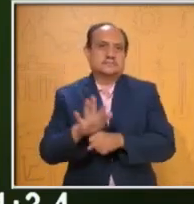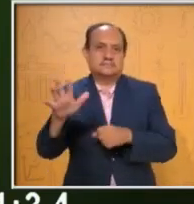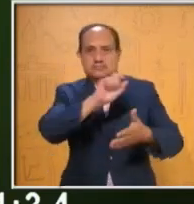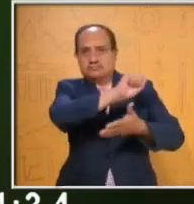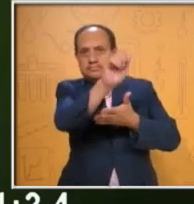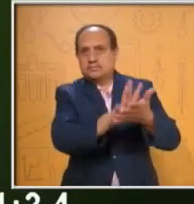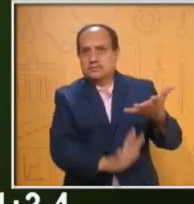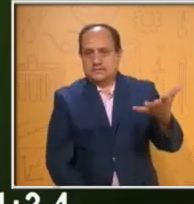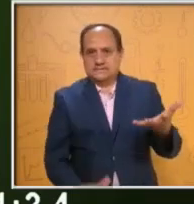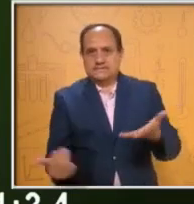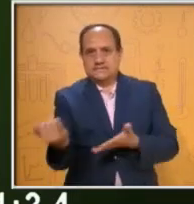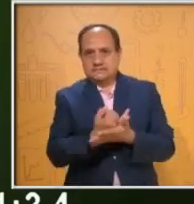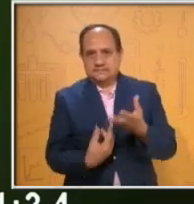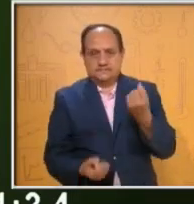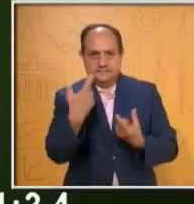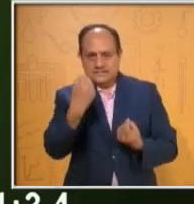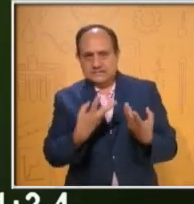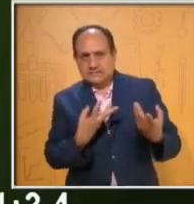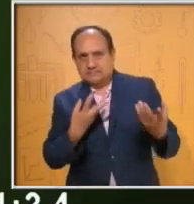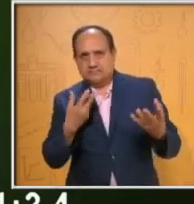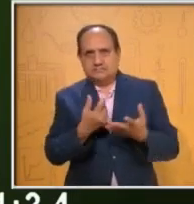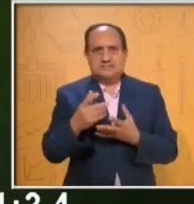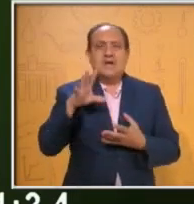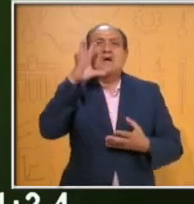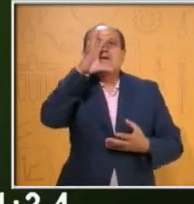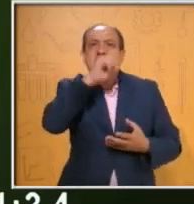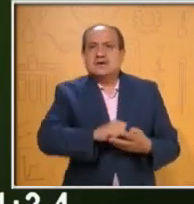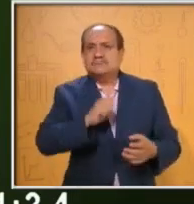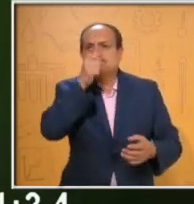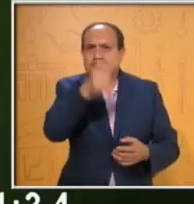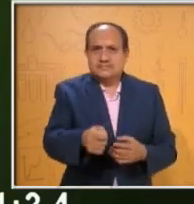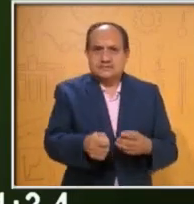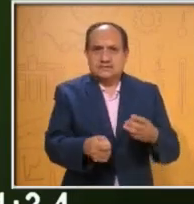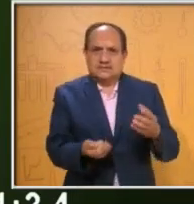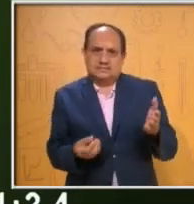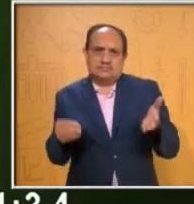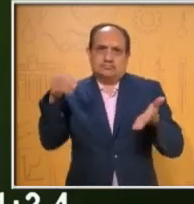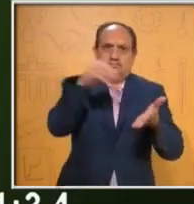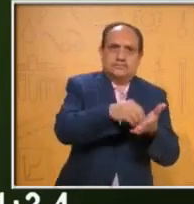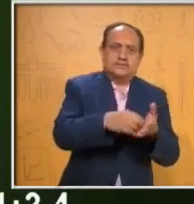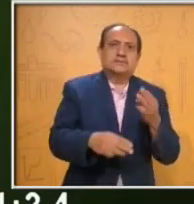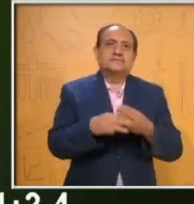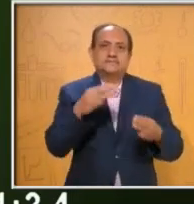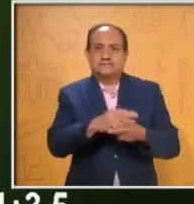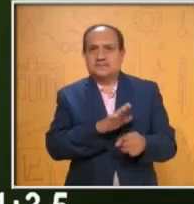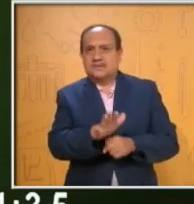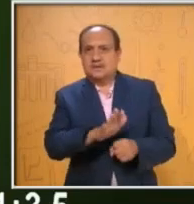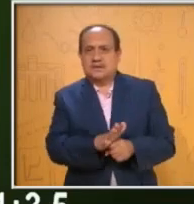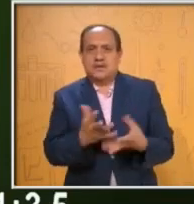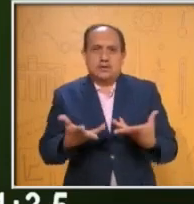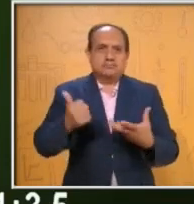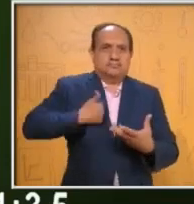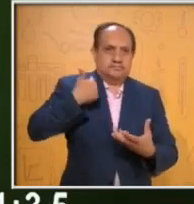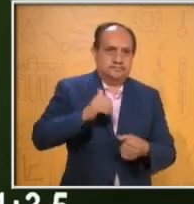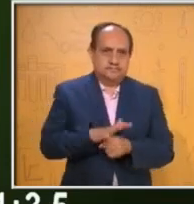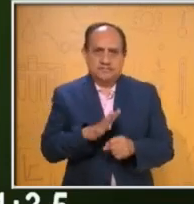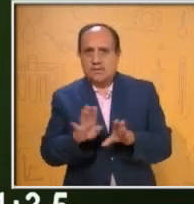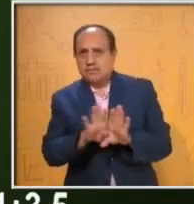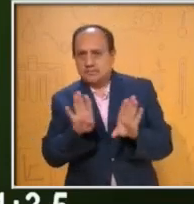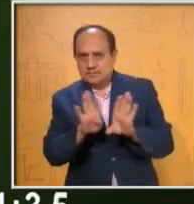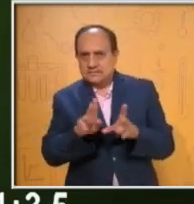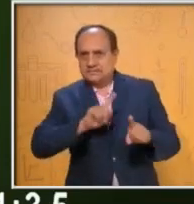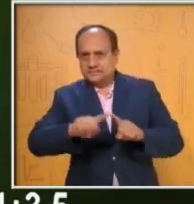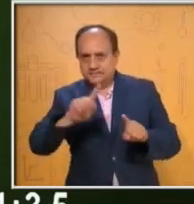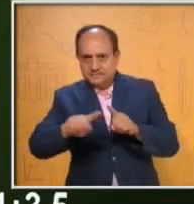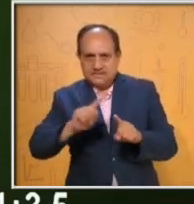describir algunos efectos del calor en los materiales y su aprovechamiento en